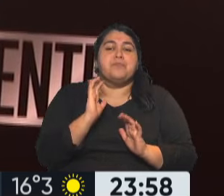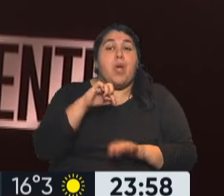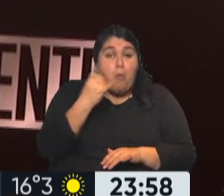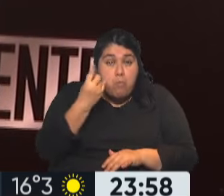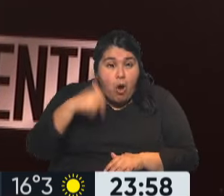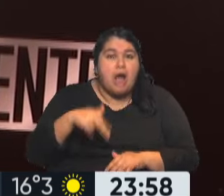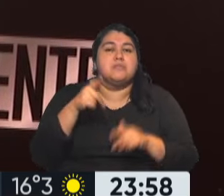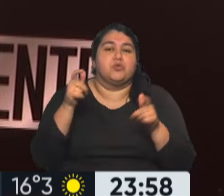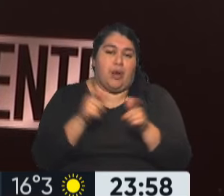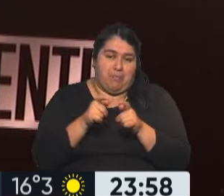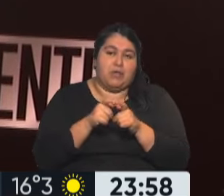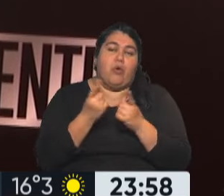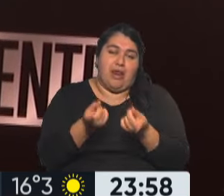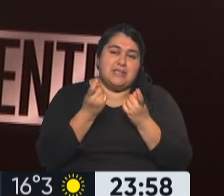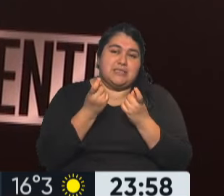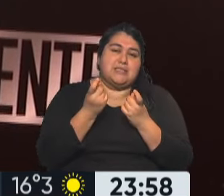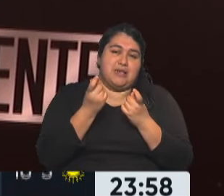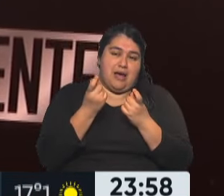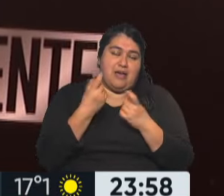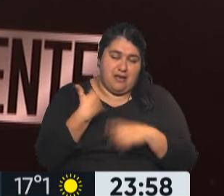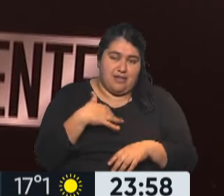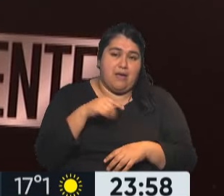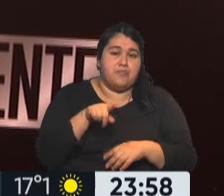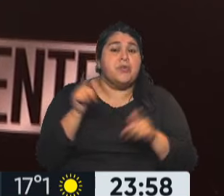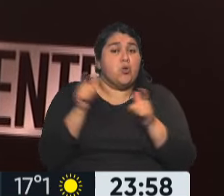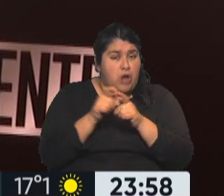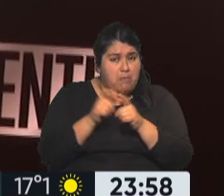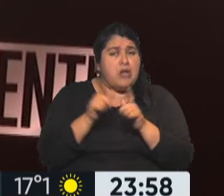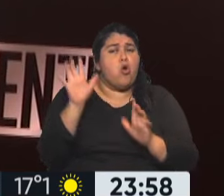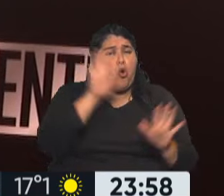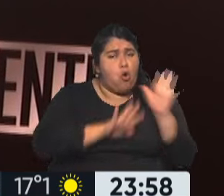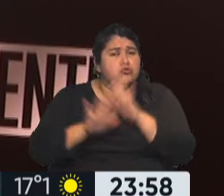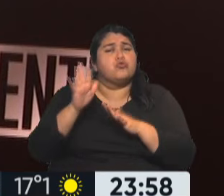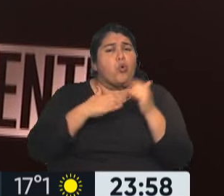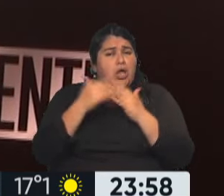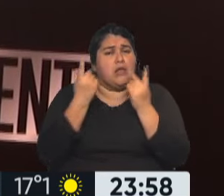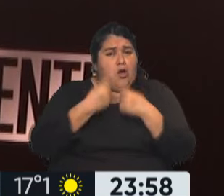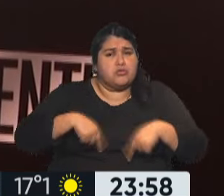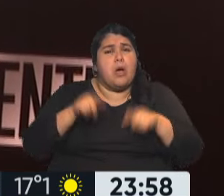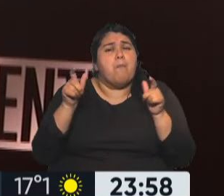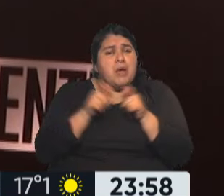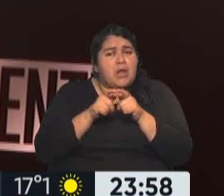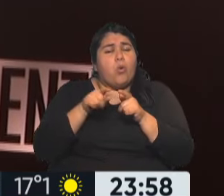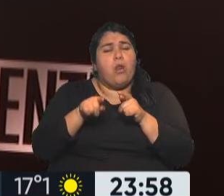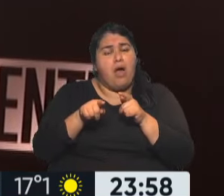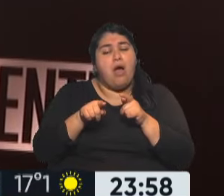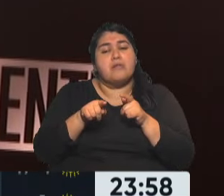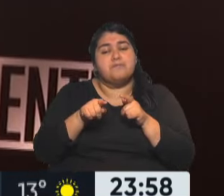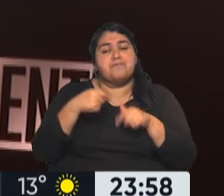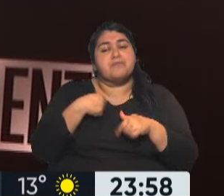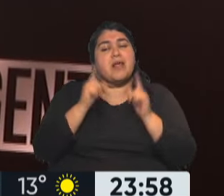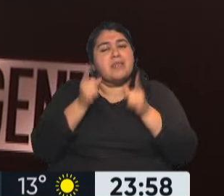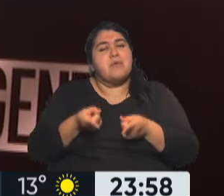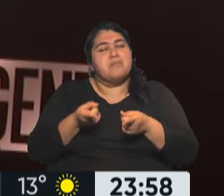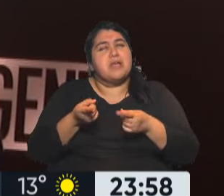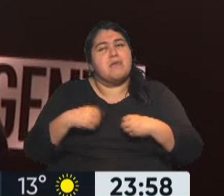una película necesaria, es una película que está muy bien construida y es una película que también habla